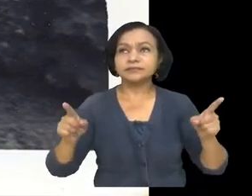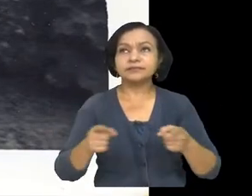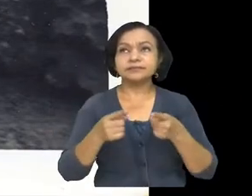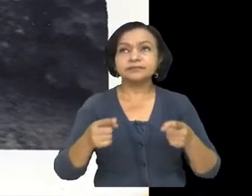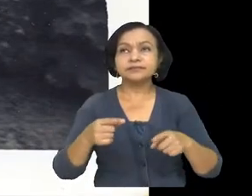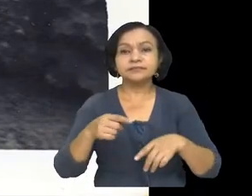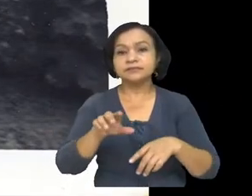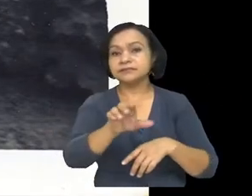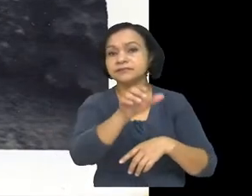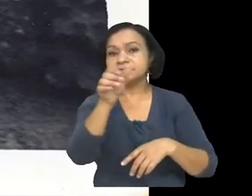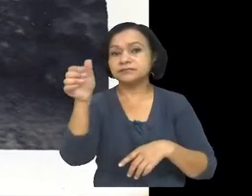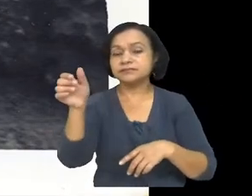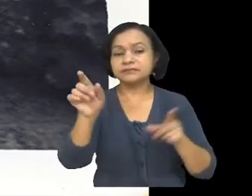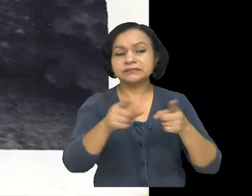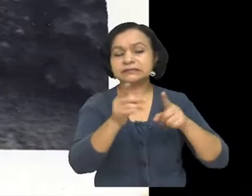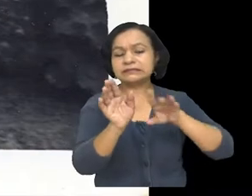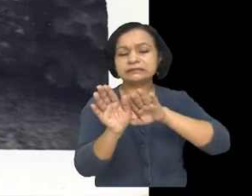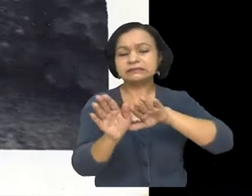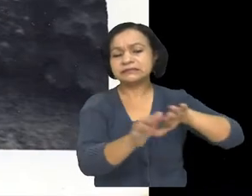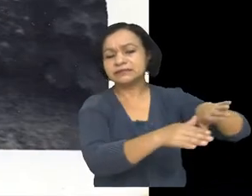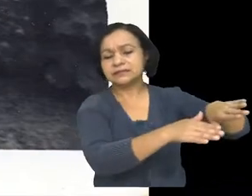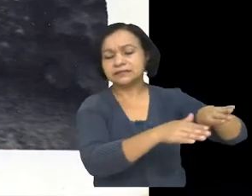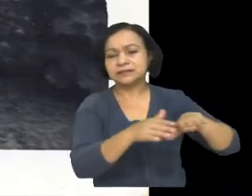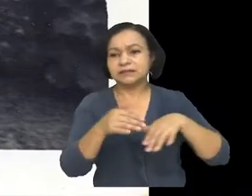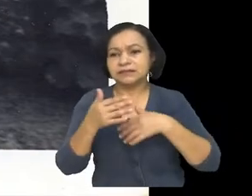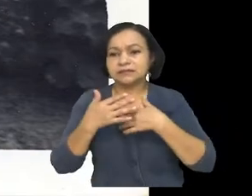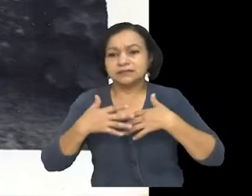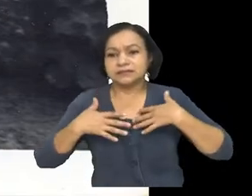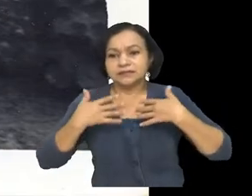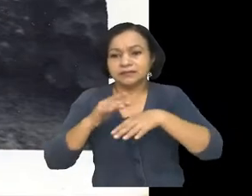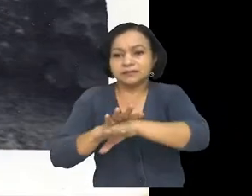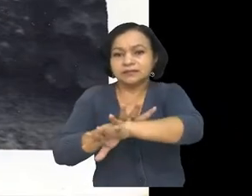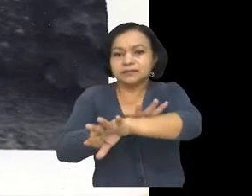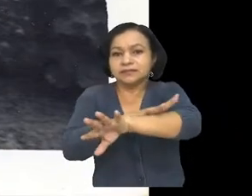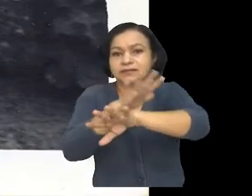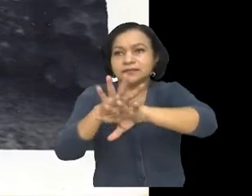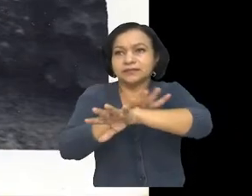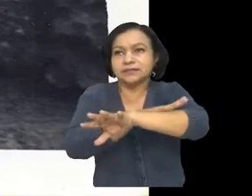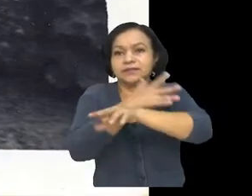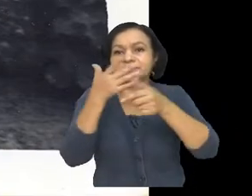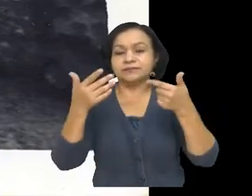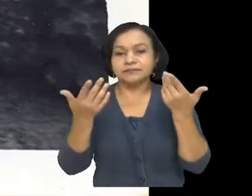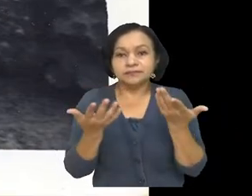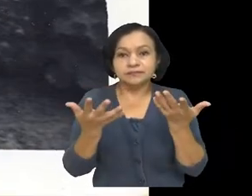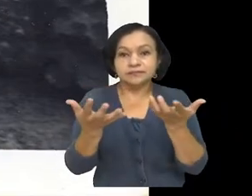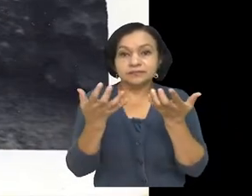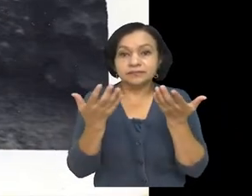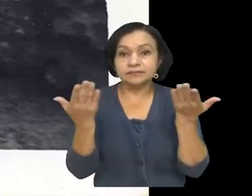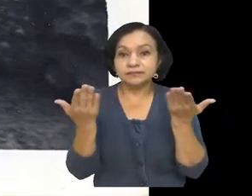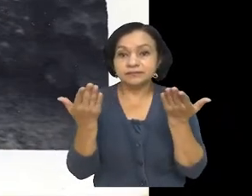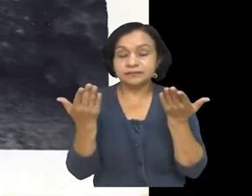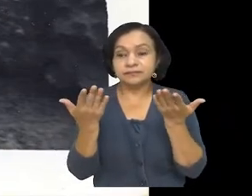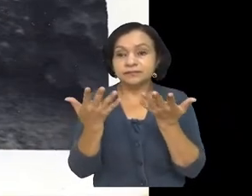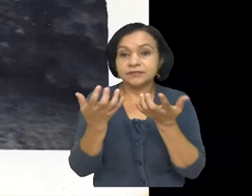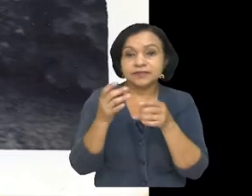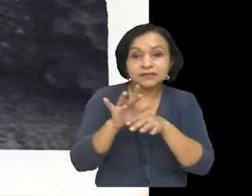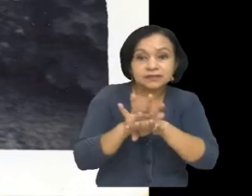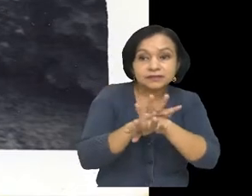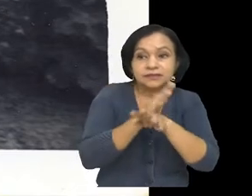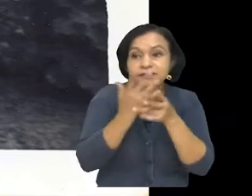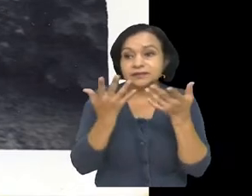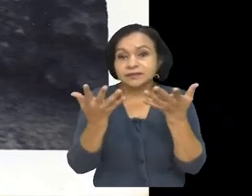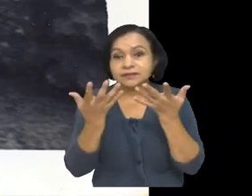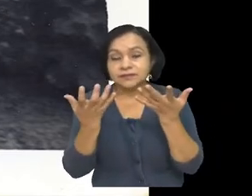pasó a otro plano. Ajá. Porque ya había una efervescencia, ya había una actitud, ya había un deseo de